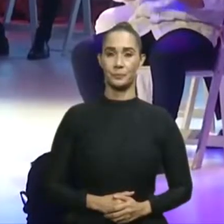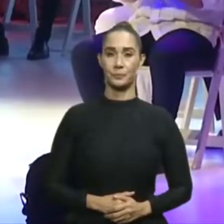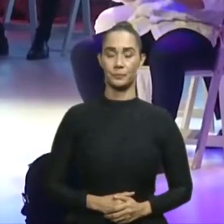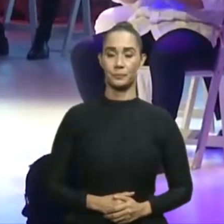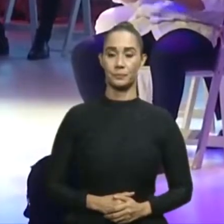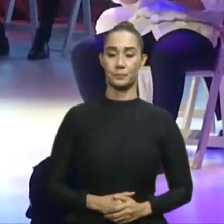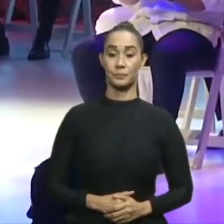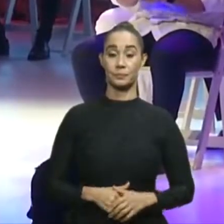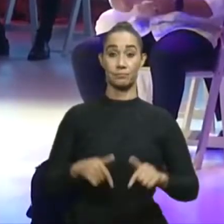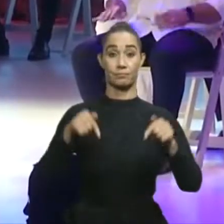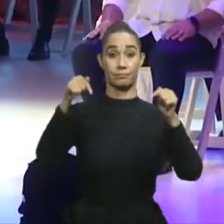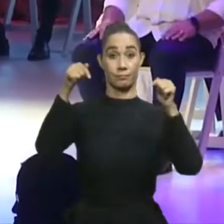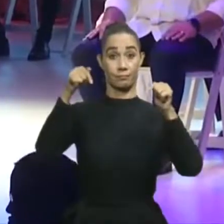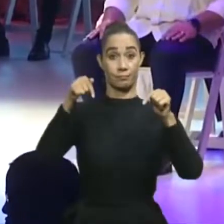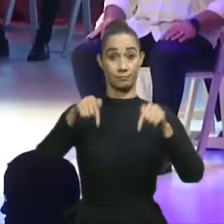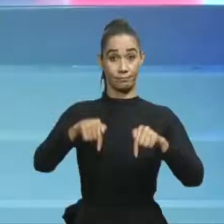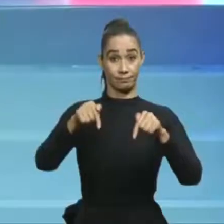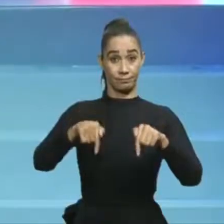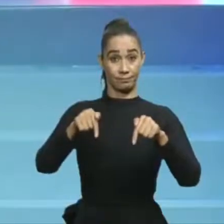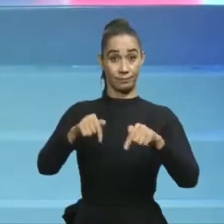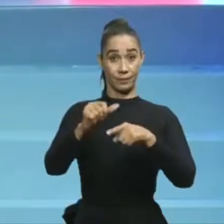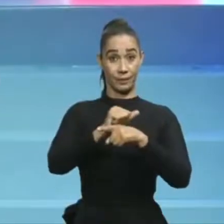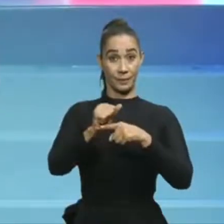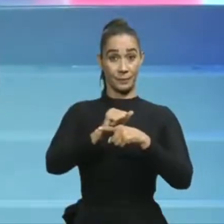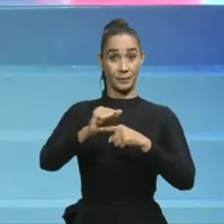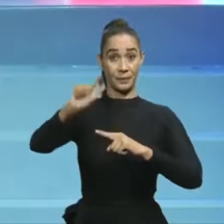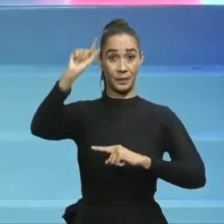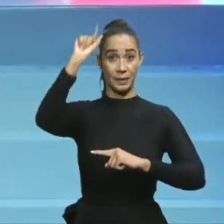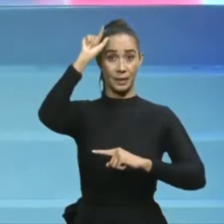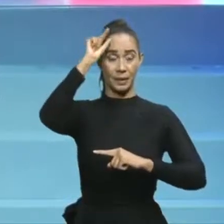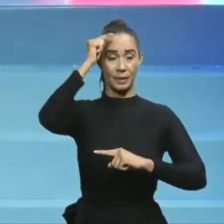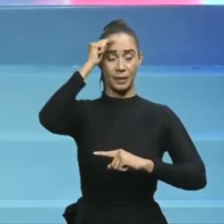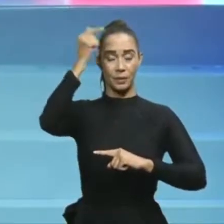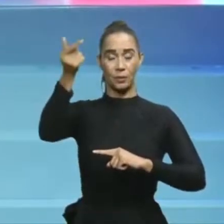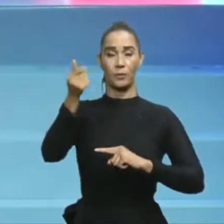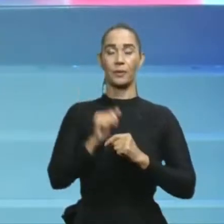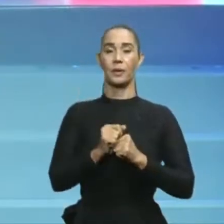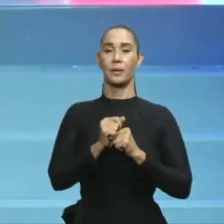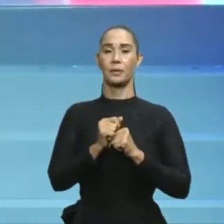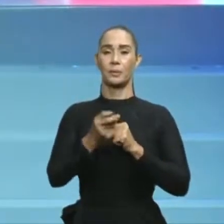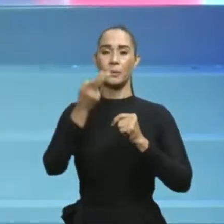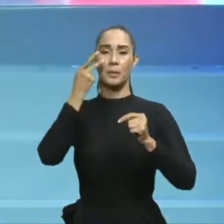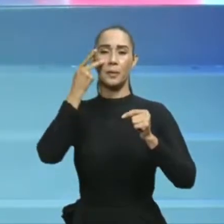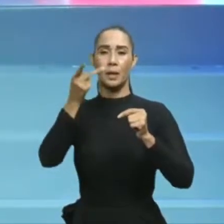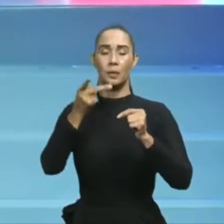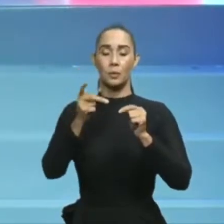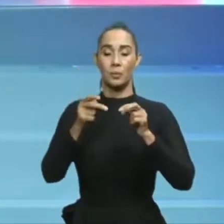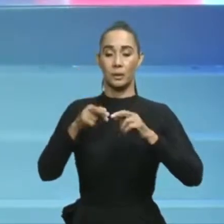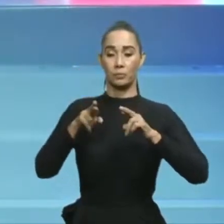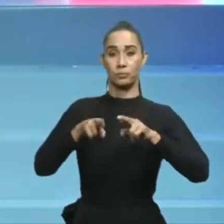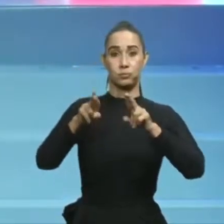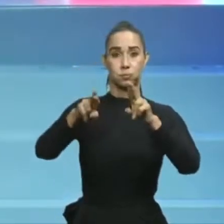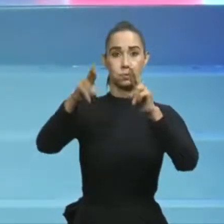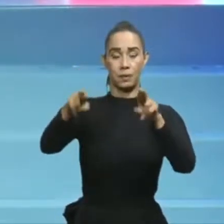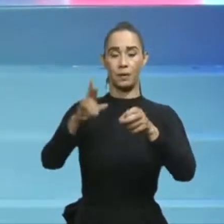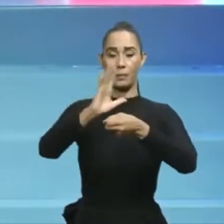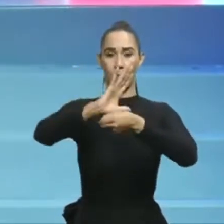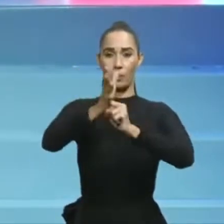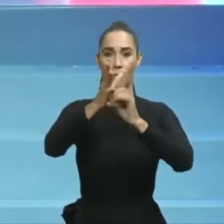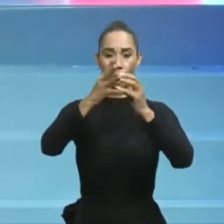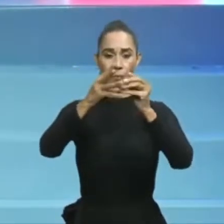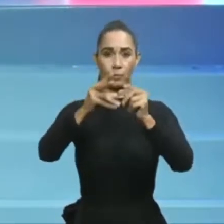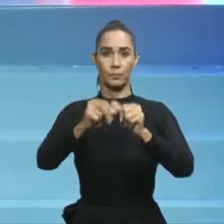esta acción esta acción del gobierno encaminada a superar con rapidez las consecuencias del gobi